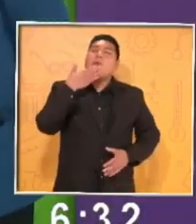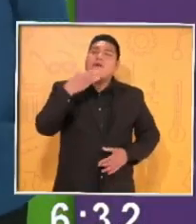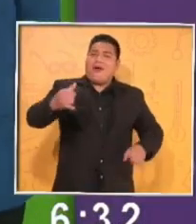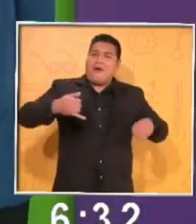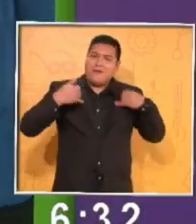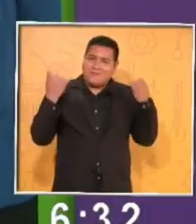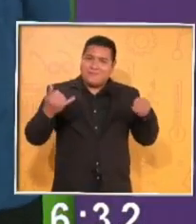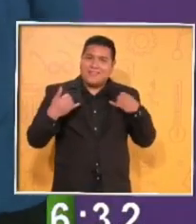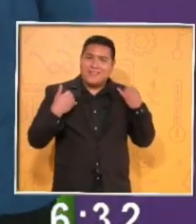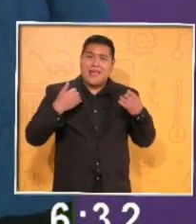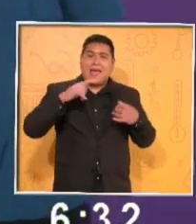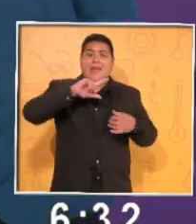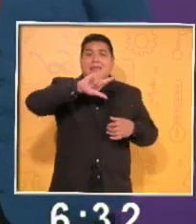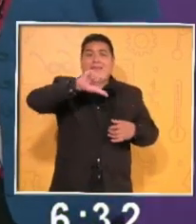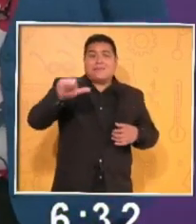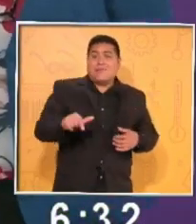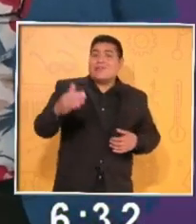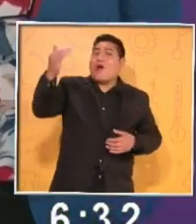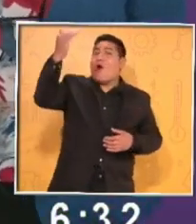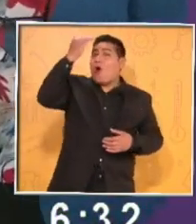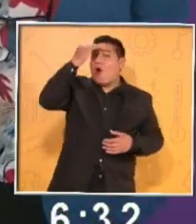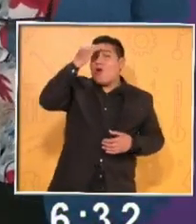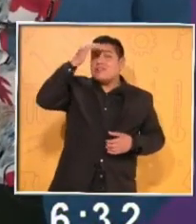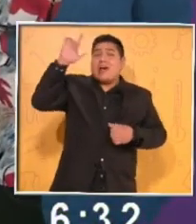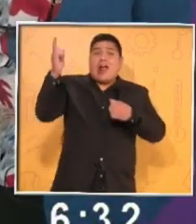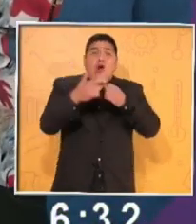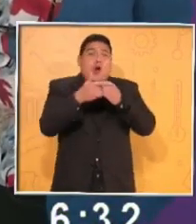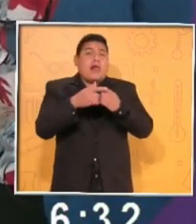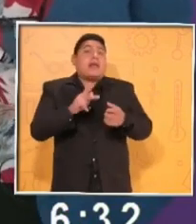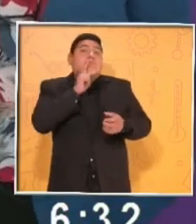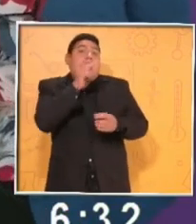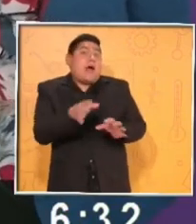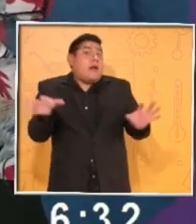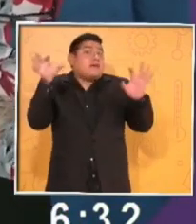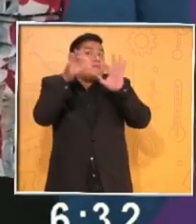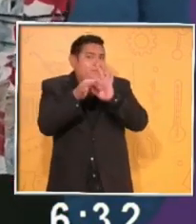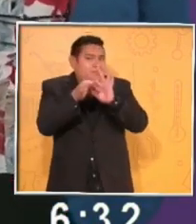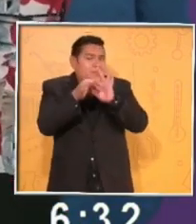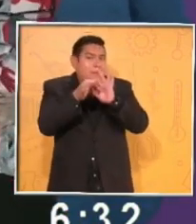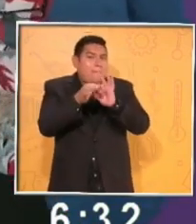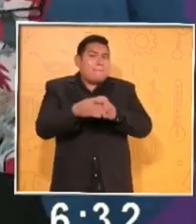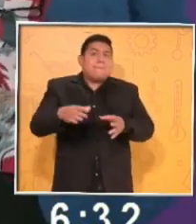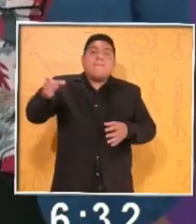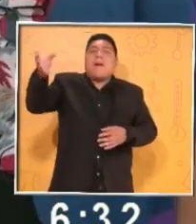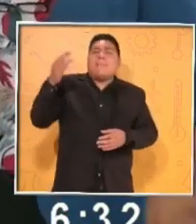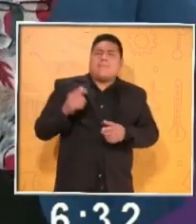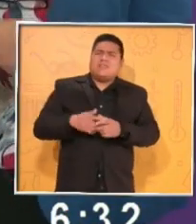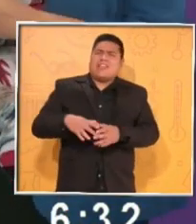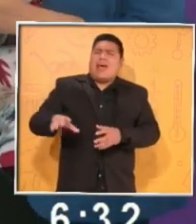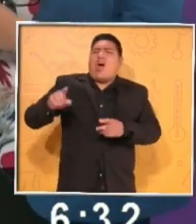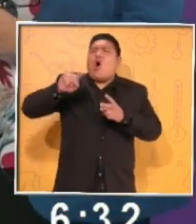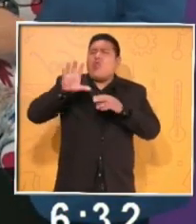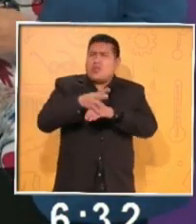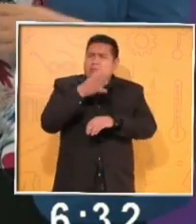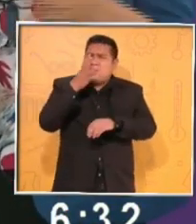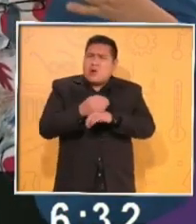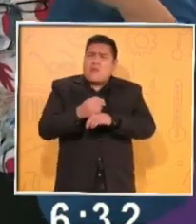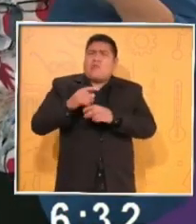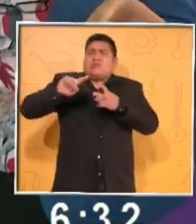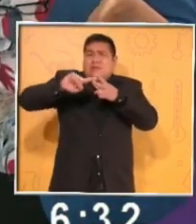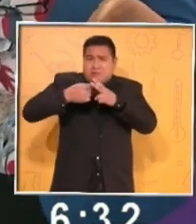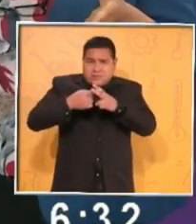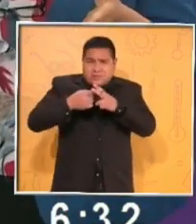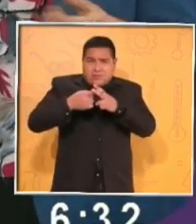Muchachos, después de haber conocido algo sobre los nexos y conectores, vamos a retomar nuestra introducción, la introducción